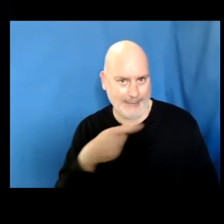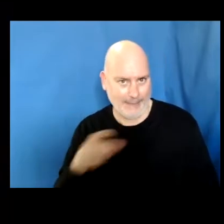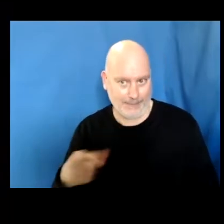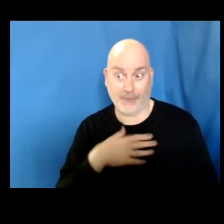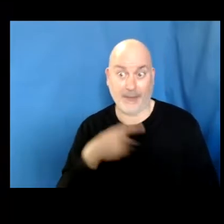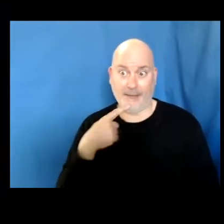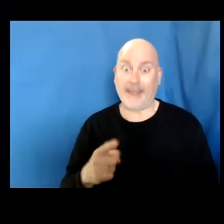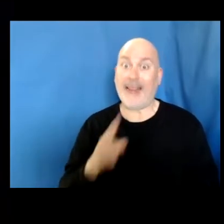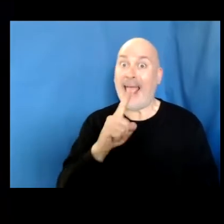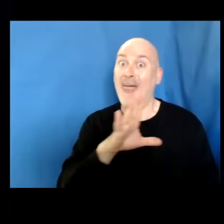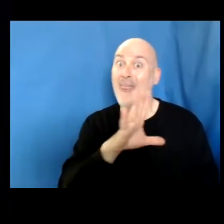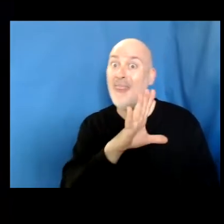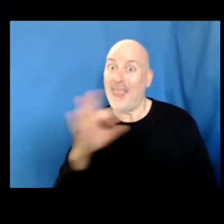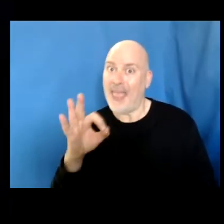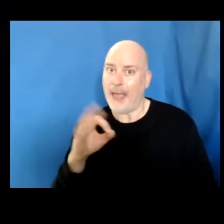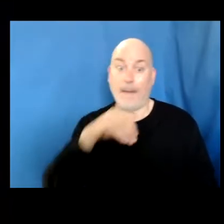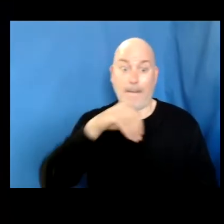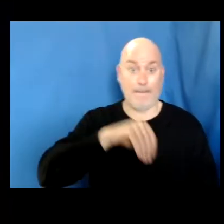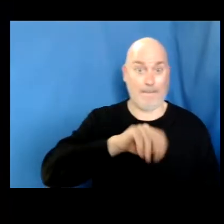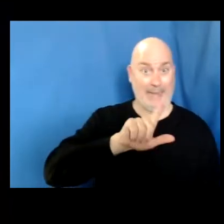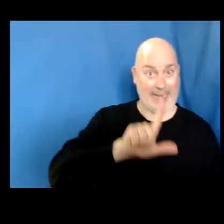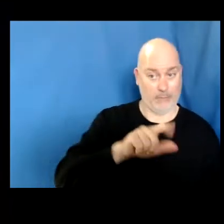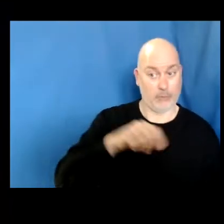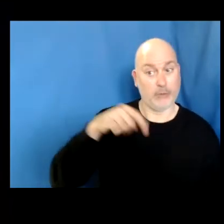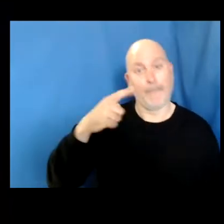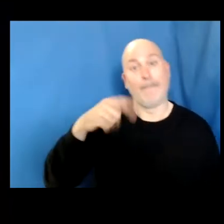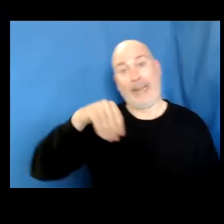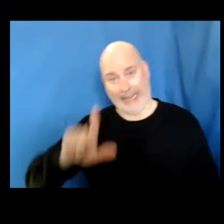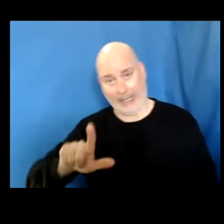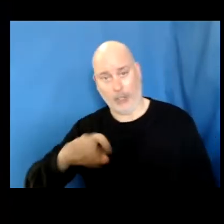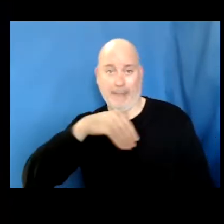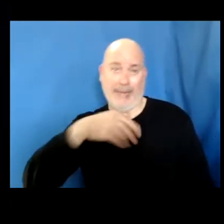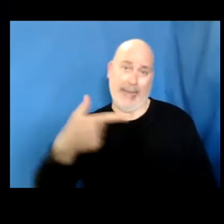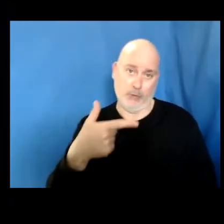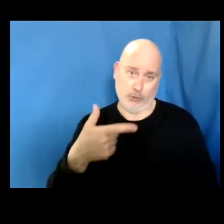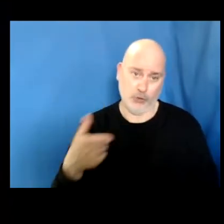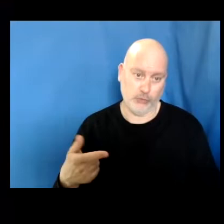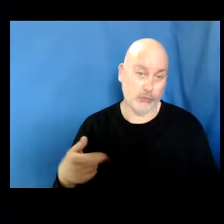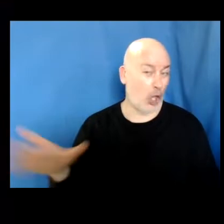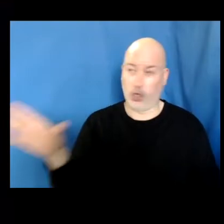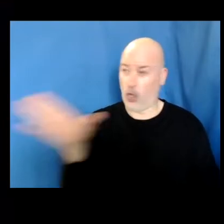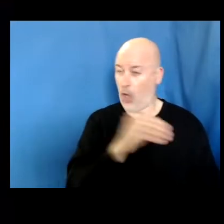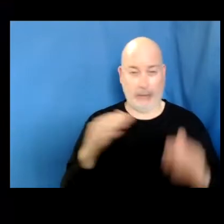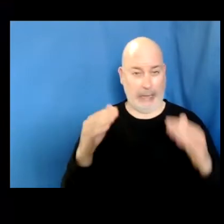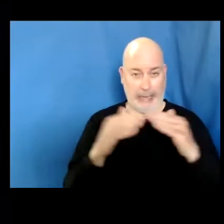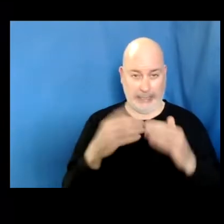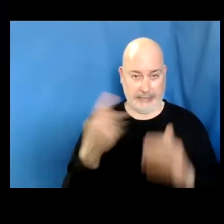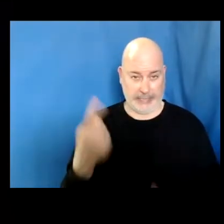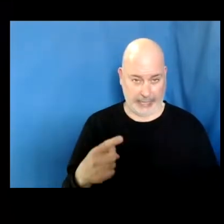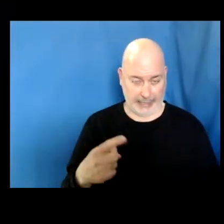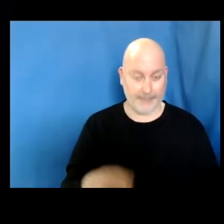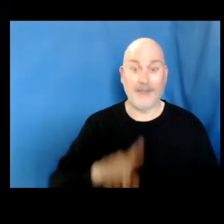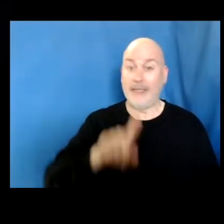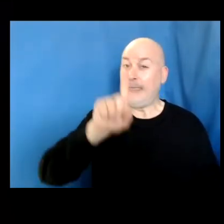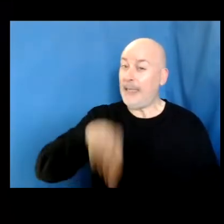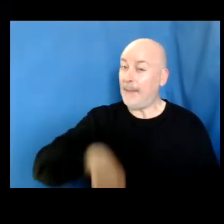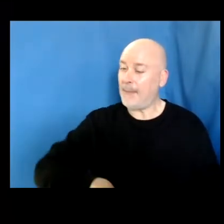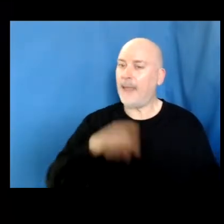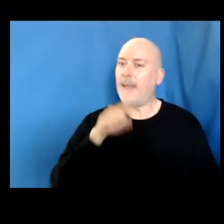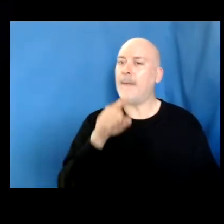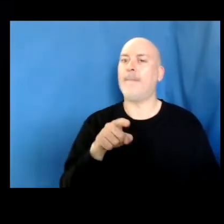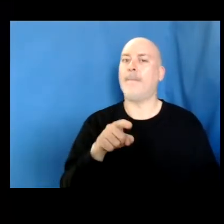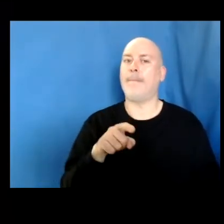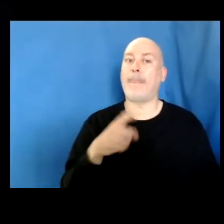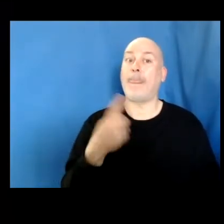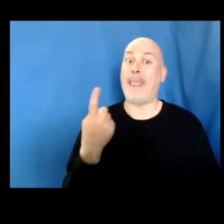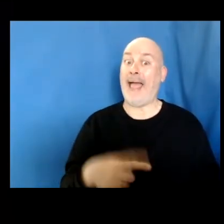de 100 miligramos por mililitro. Es el fármaco que todos tenemos en casa. Aquí apuntaros también que